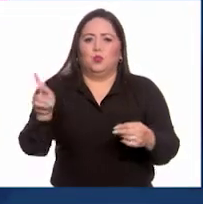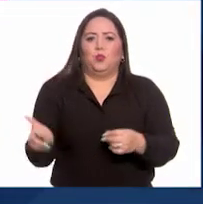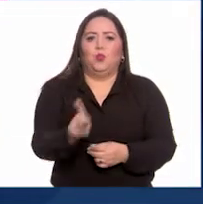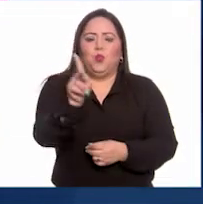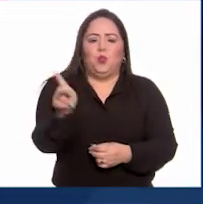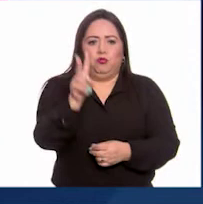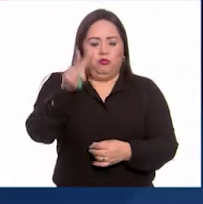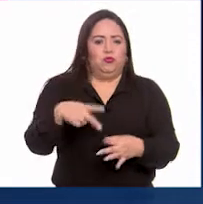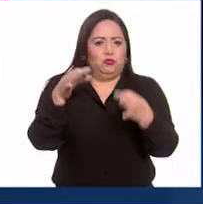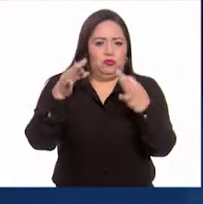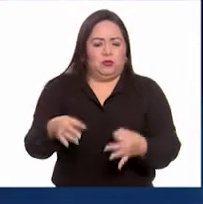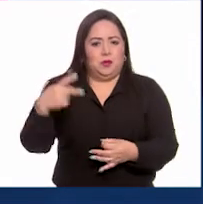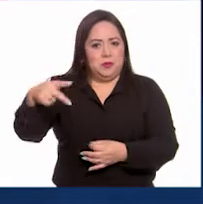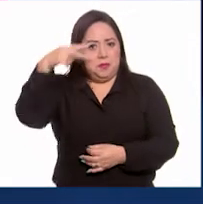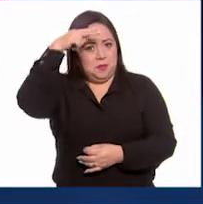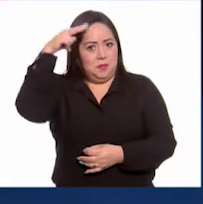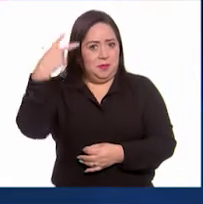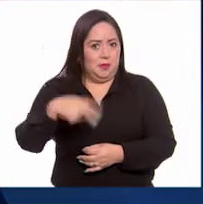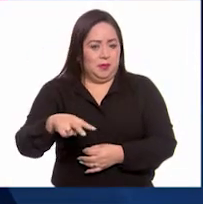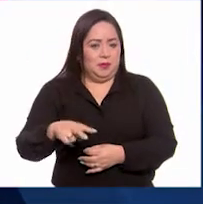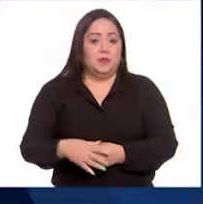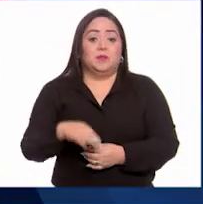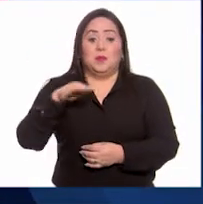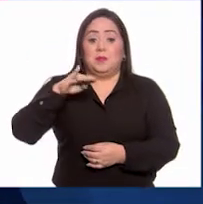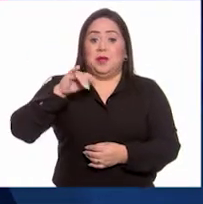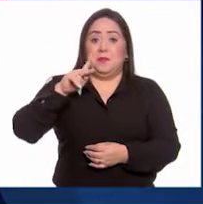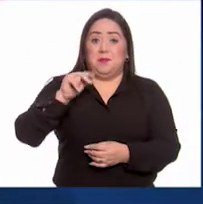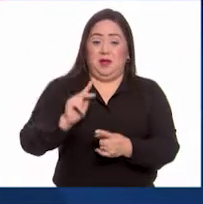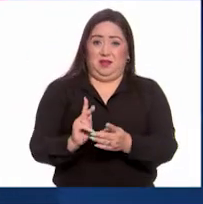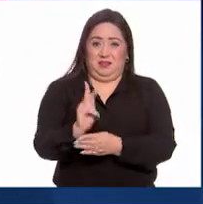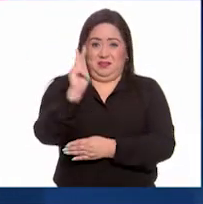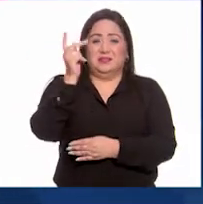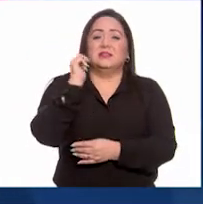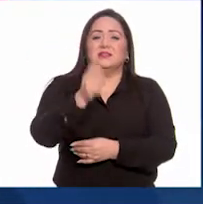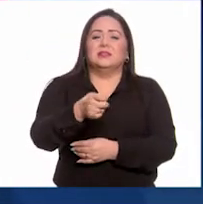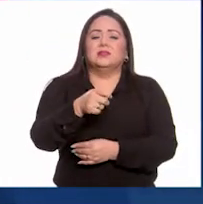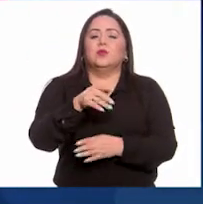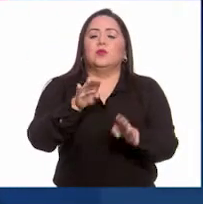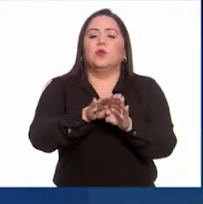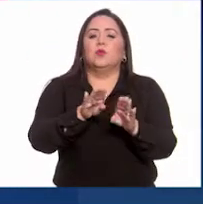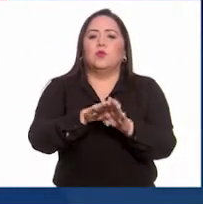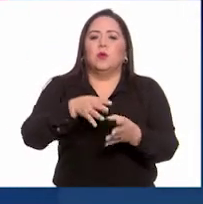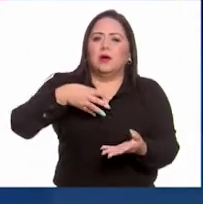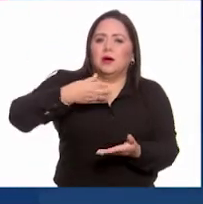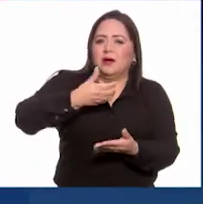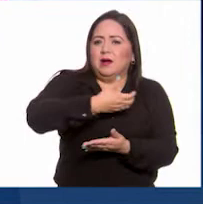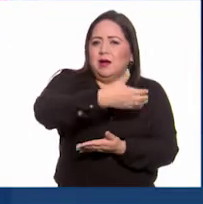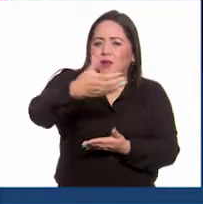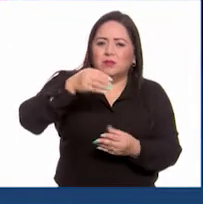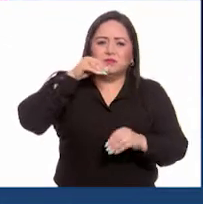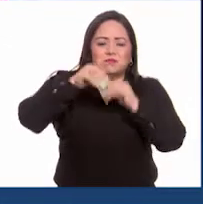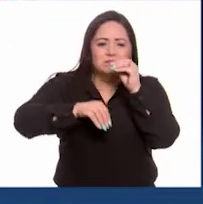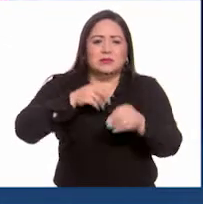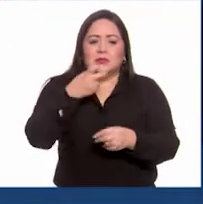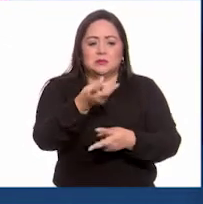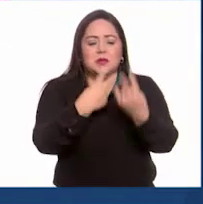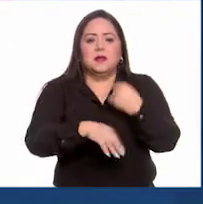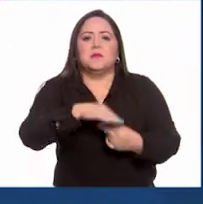pueblos originarios de México. La milpa, como método de policultivo, nos provee de